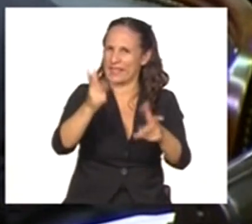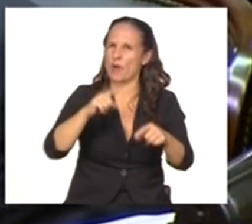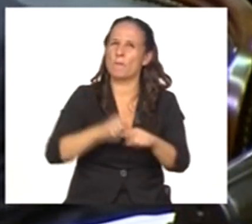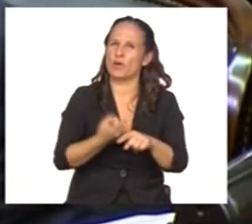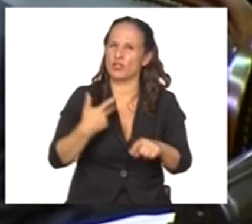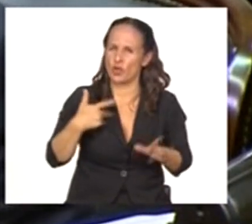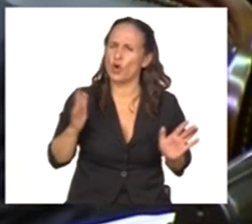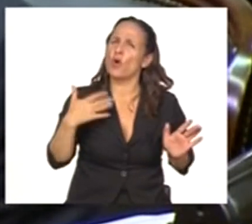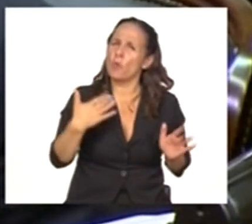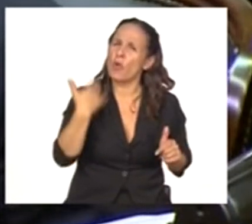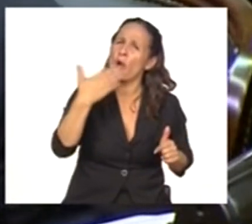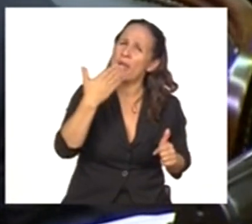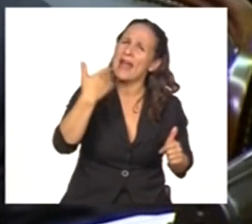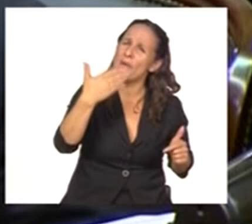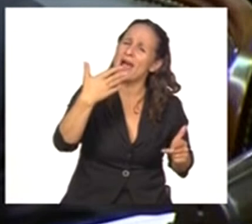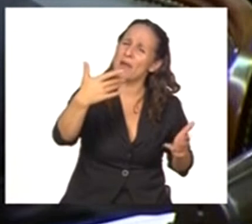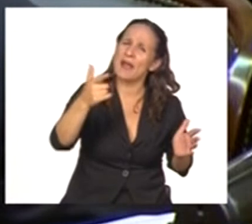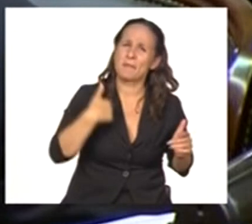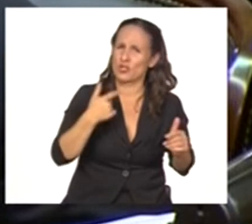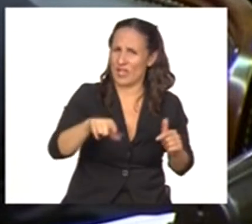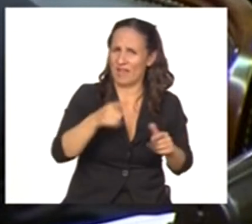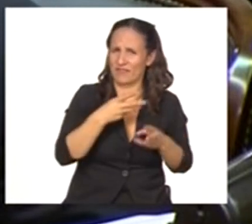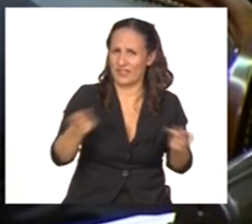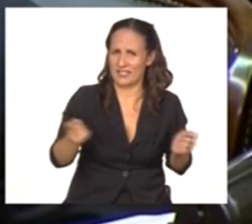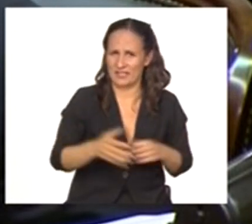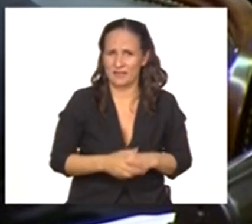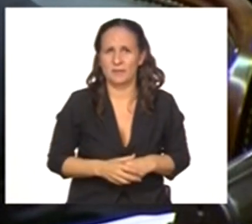presidente. Podría hablar muchísimas cosas.